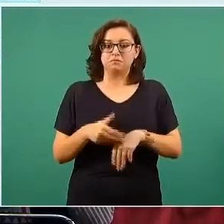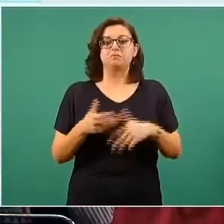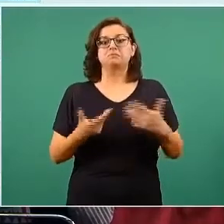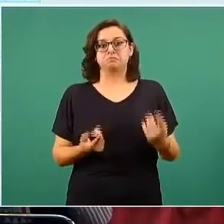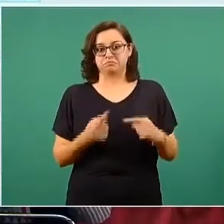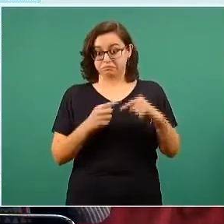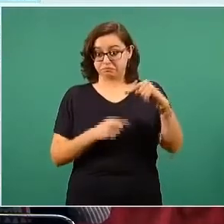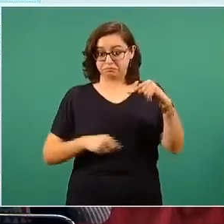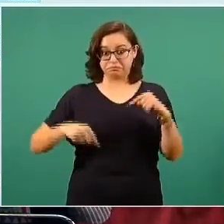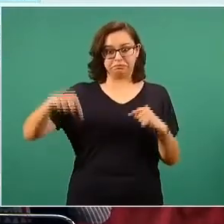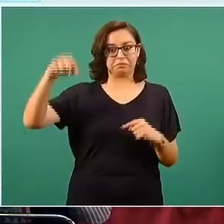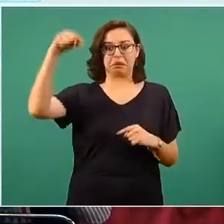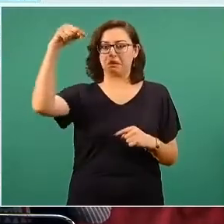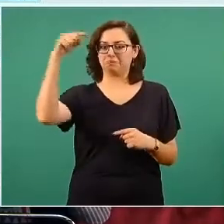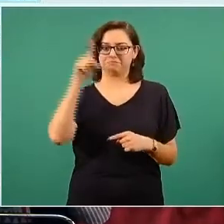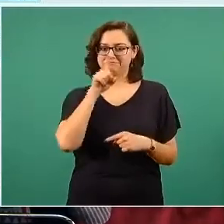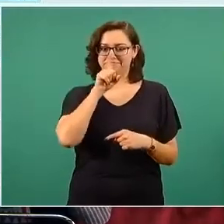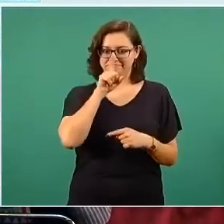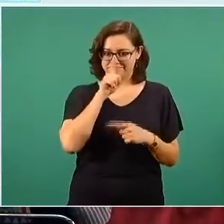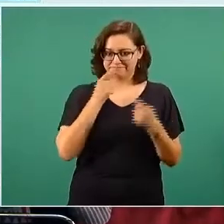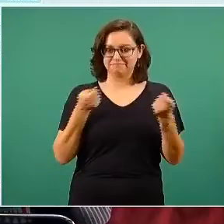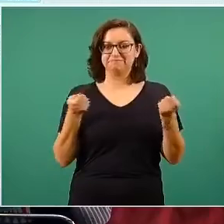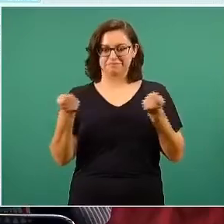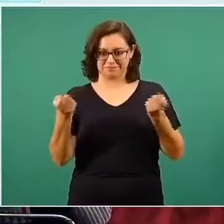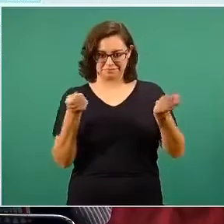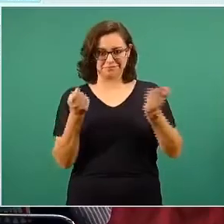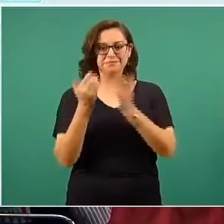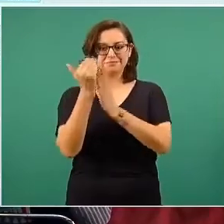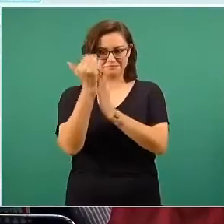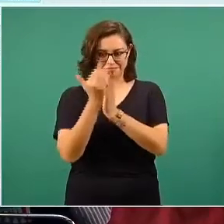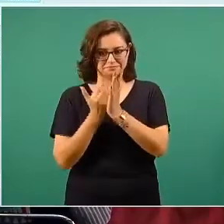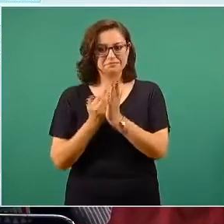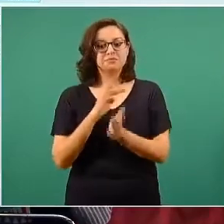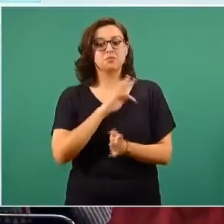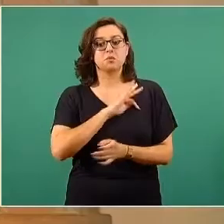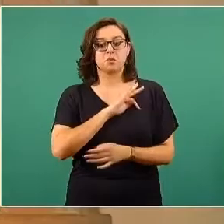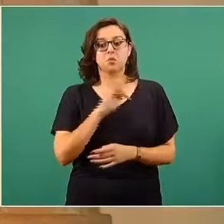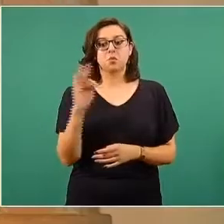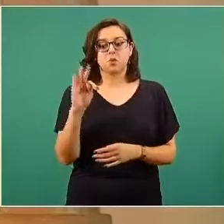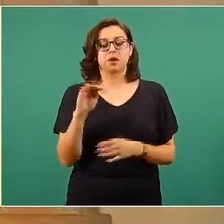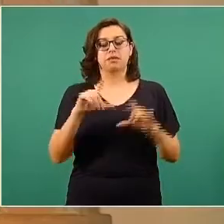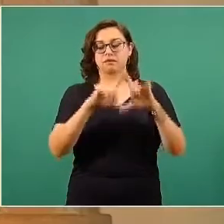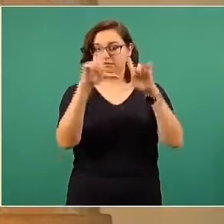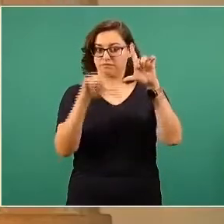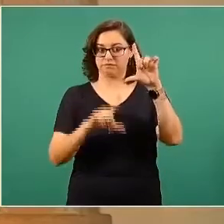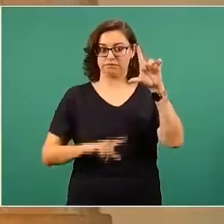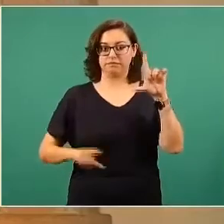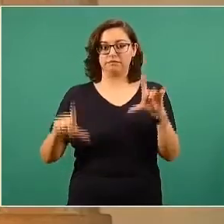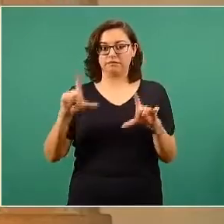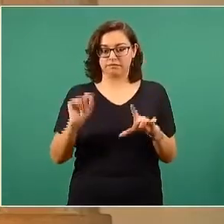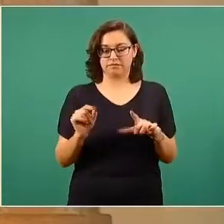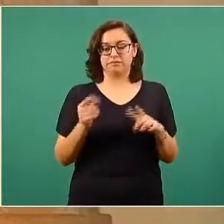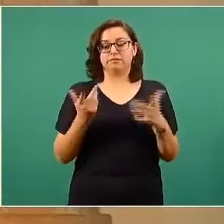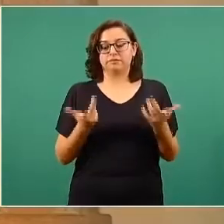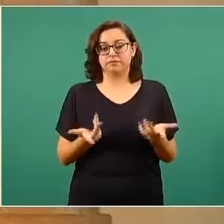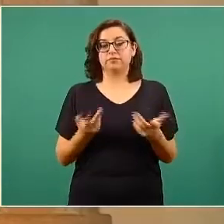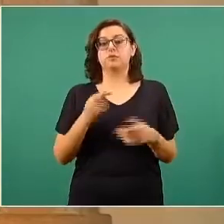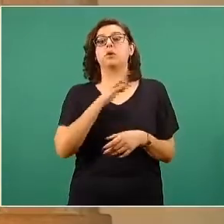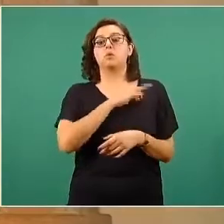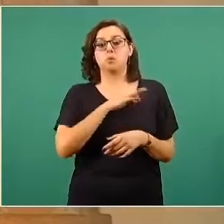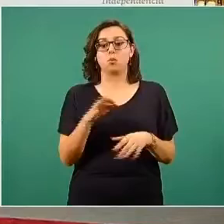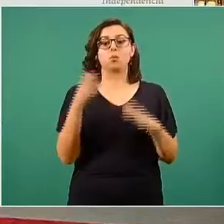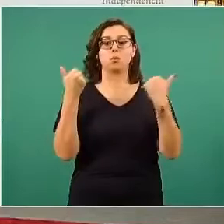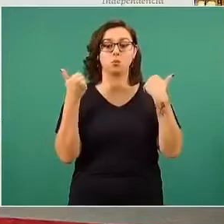este control se da en la mayoría o mejor aún en todas las entidades federativas, en las 32, pues entonces nuestra